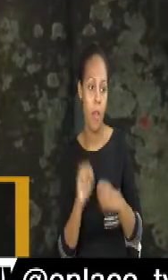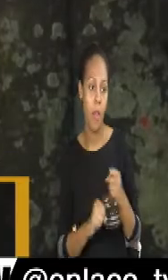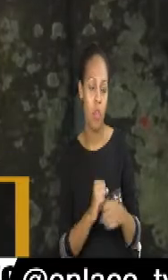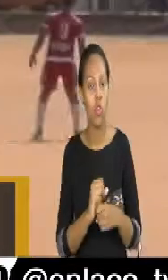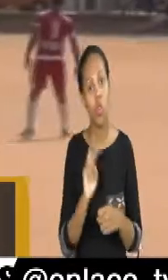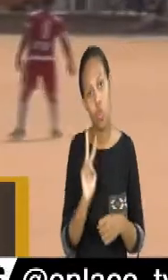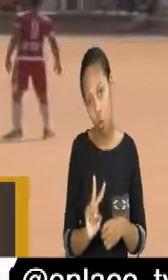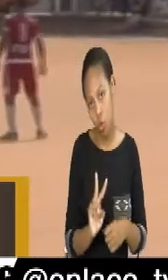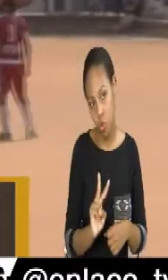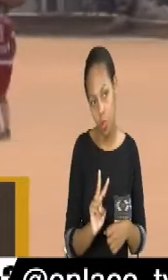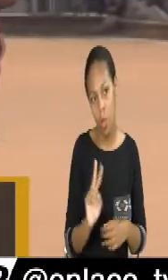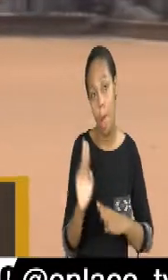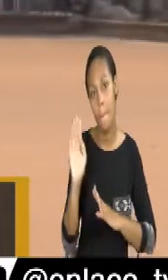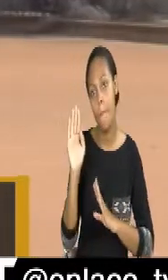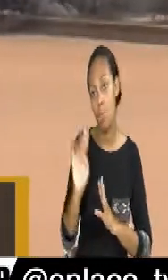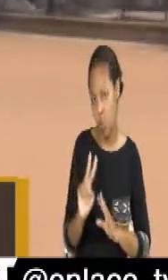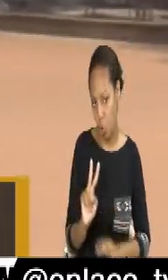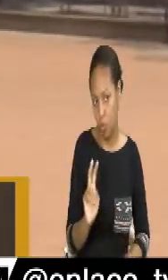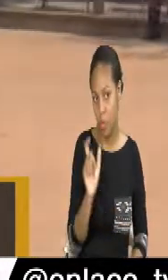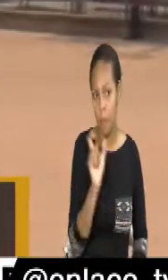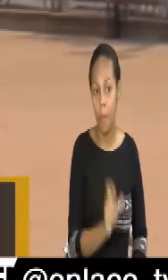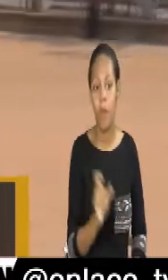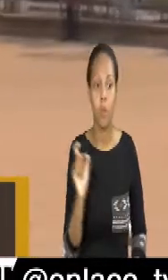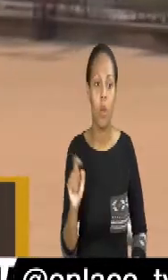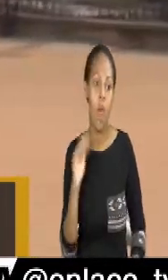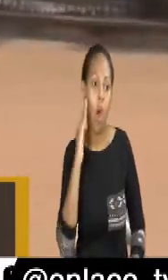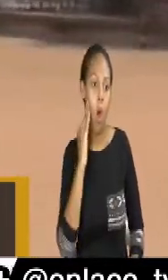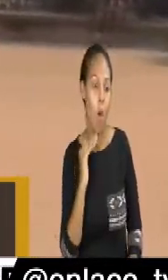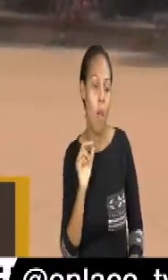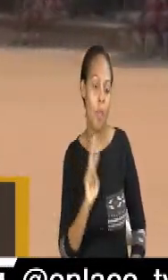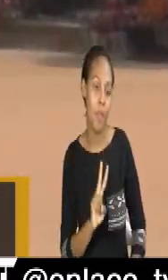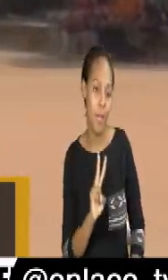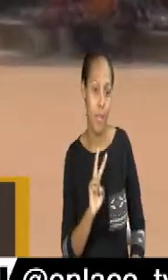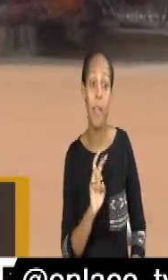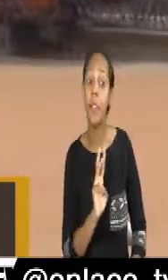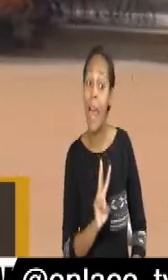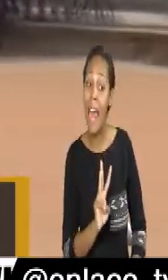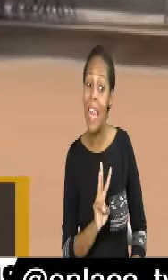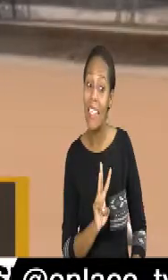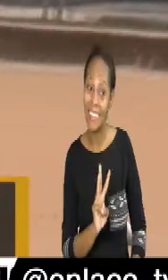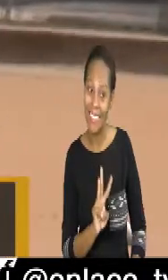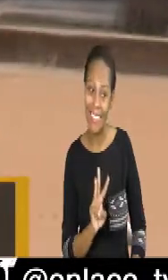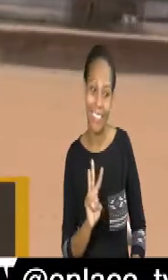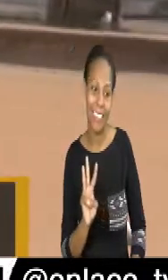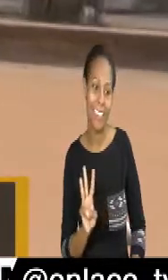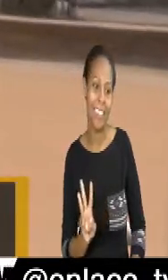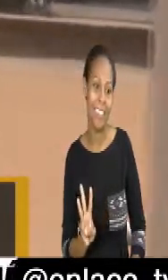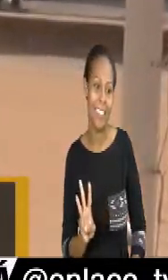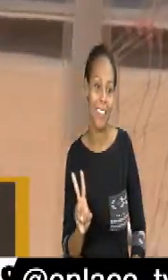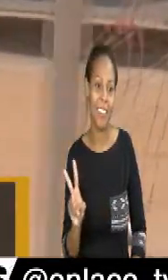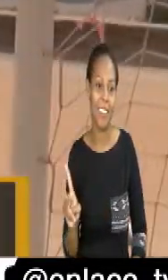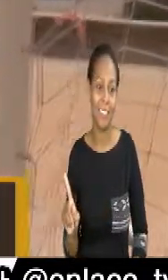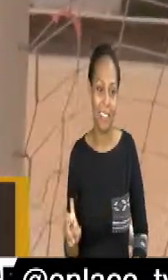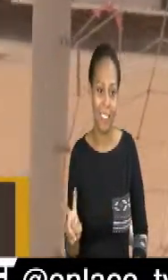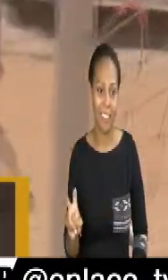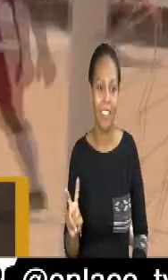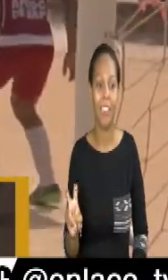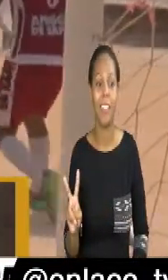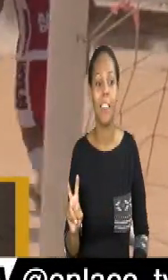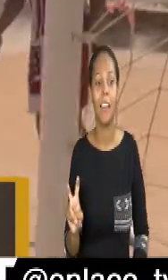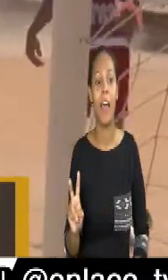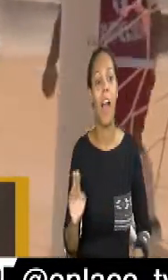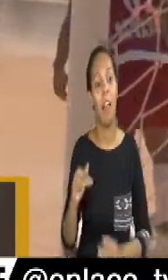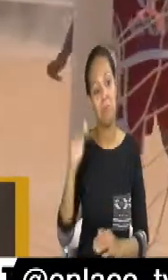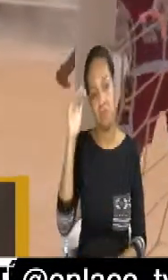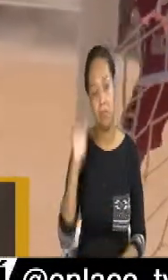arriba, donde se le da la participación y ha tenido buena acogida. Inclusive tenemos un equipo del Centro Ecopetrol que es un equipo muy bueno, el